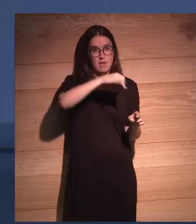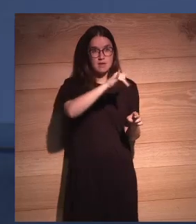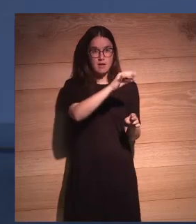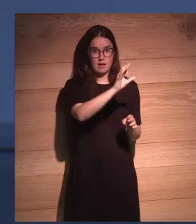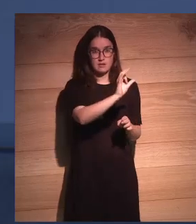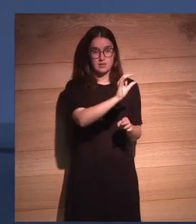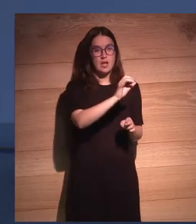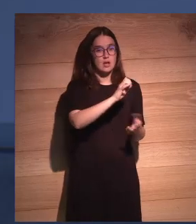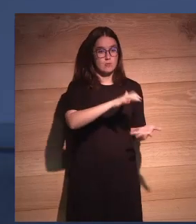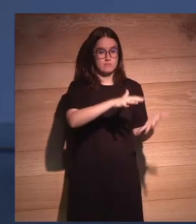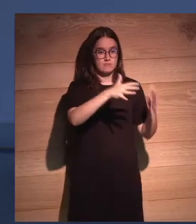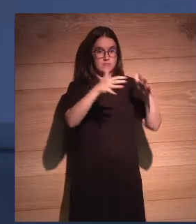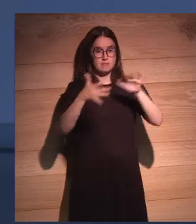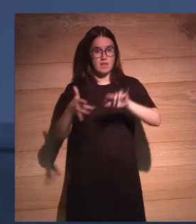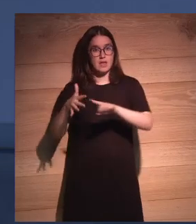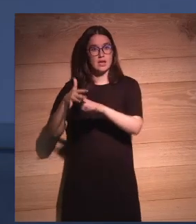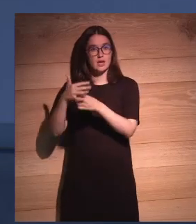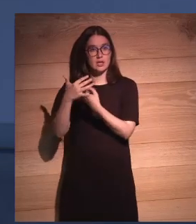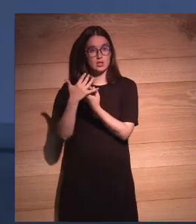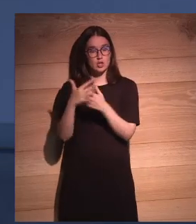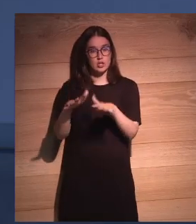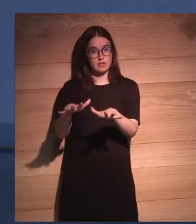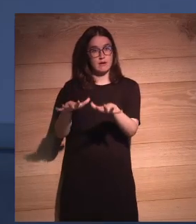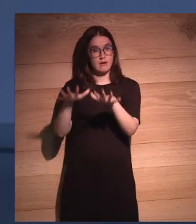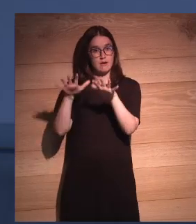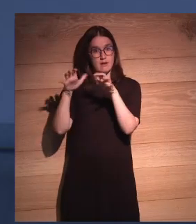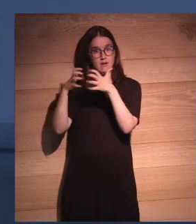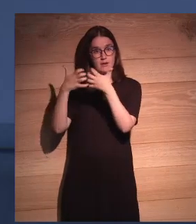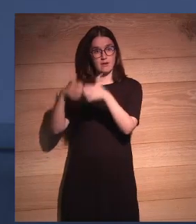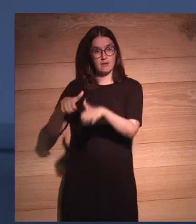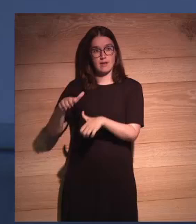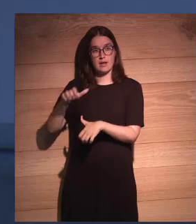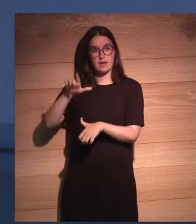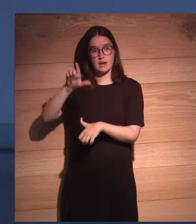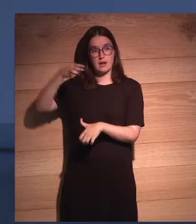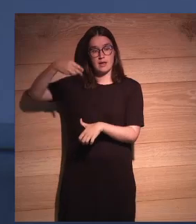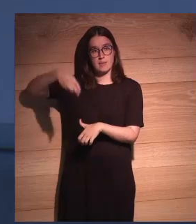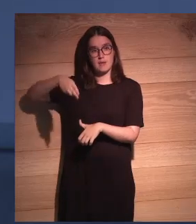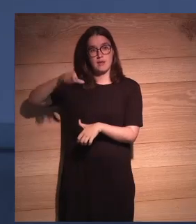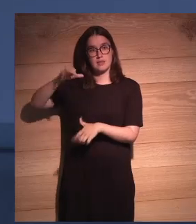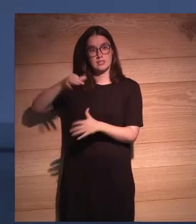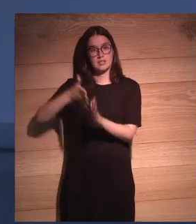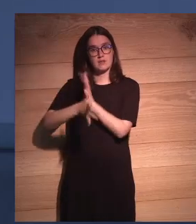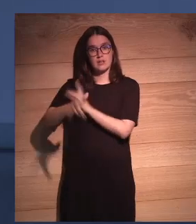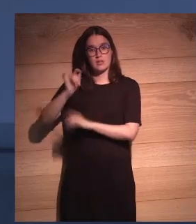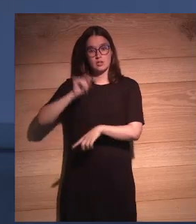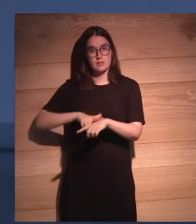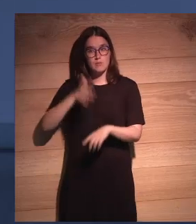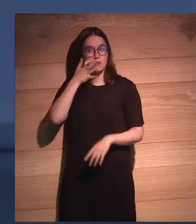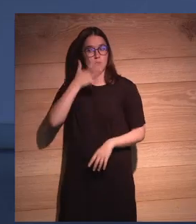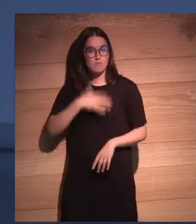hacia entornos de Learning Management System, LMS, que te permitan tomar decisiones en tiempo real.